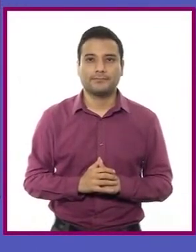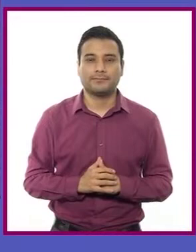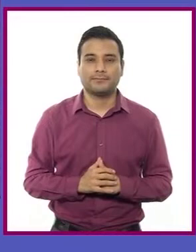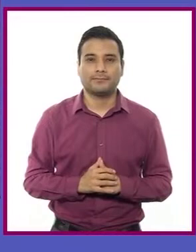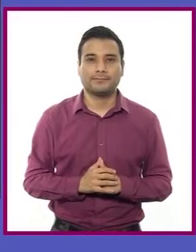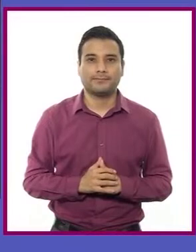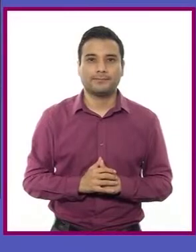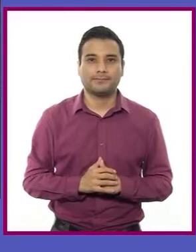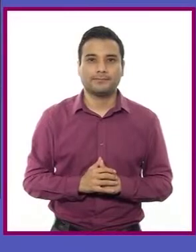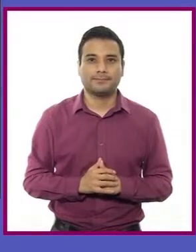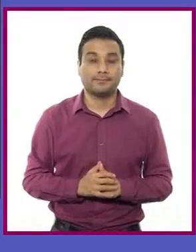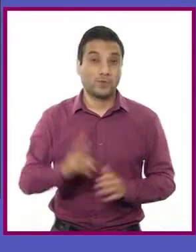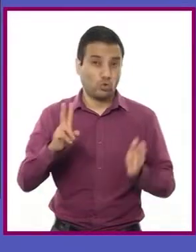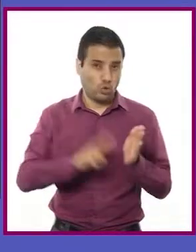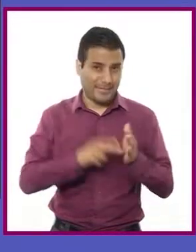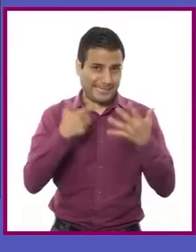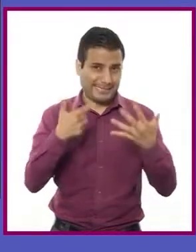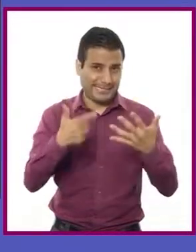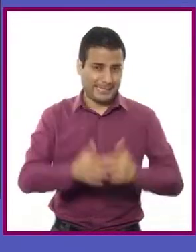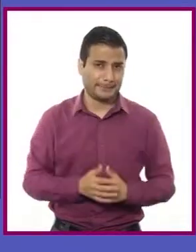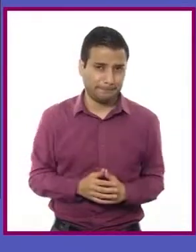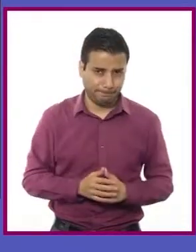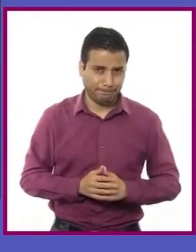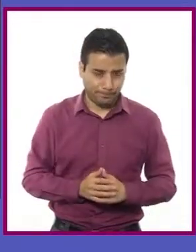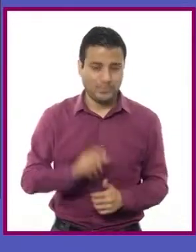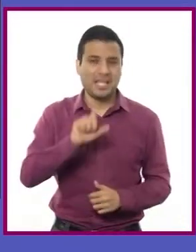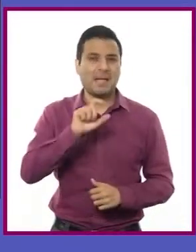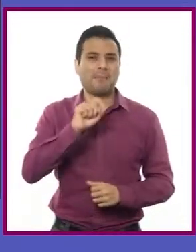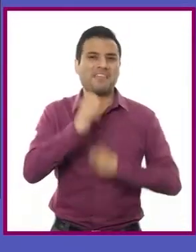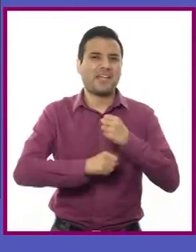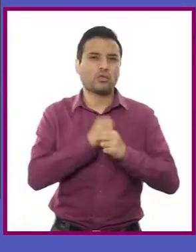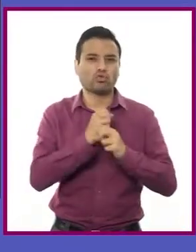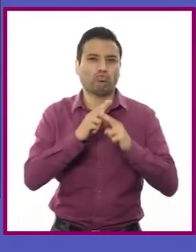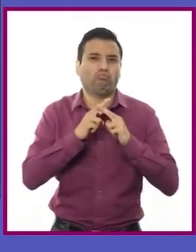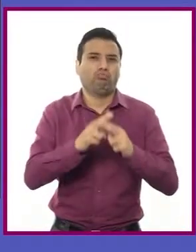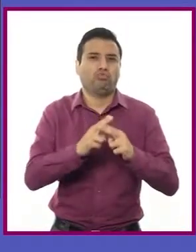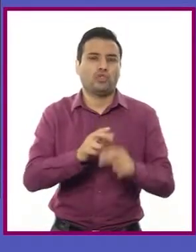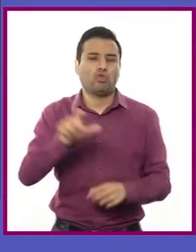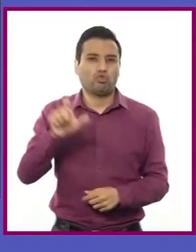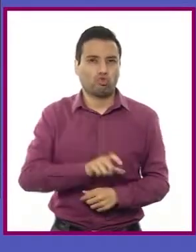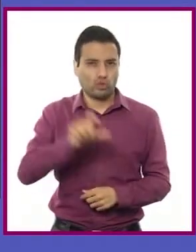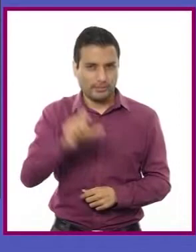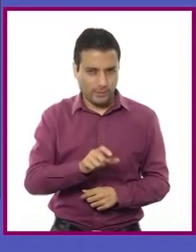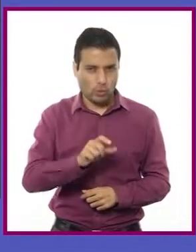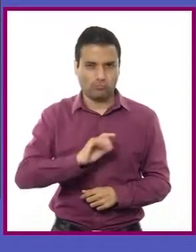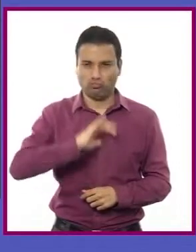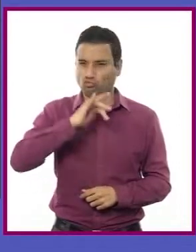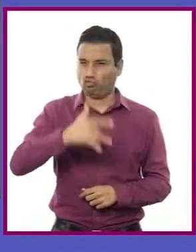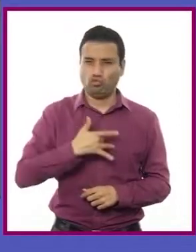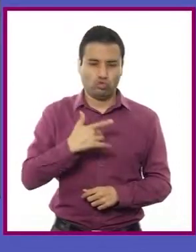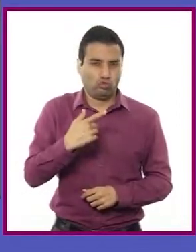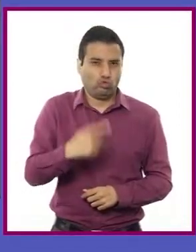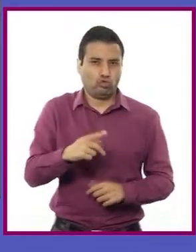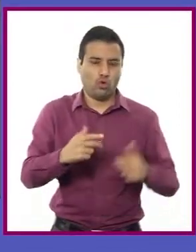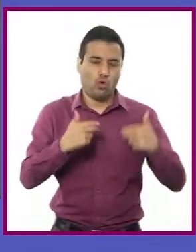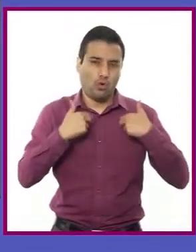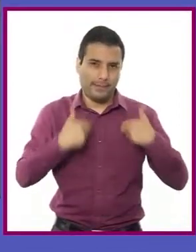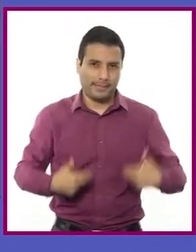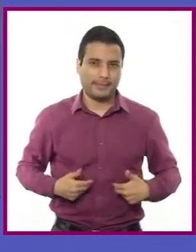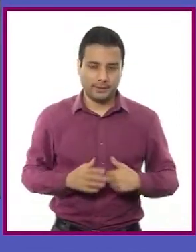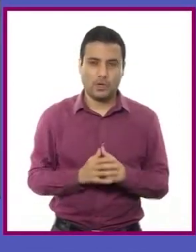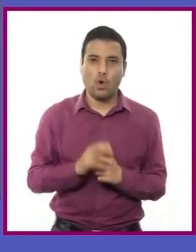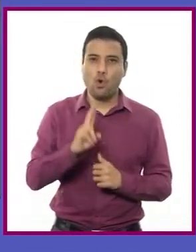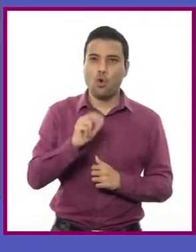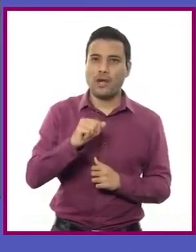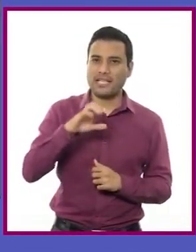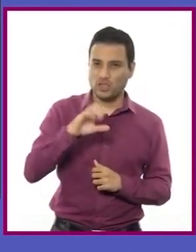Al celebrarse en 2007 20 años de la declaración de Xochimilco como Patrimonio de la Humanidad, el representante de la UNESCO en